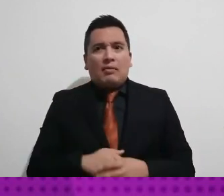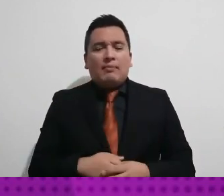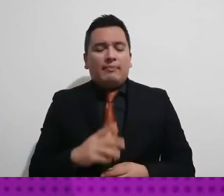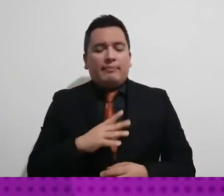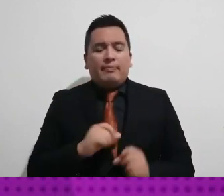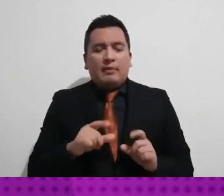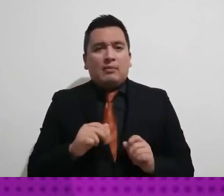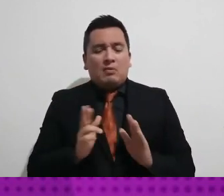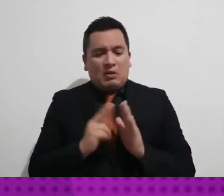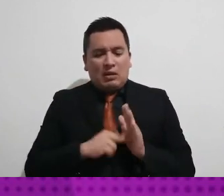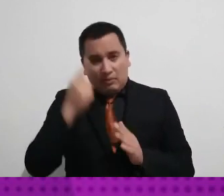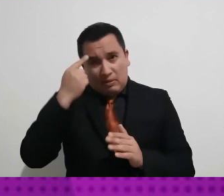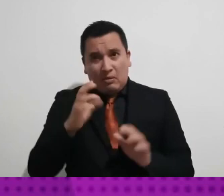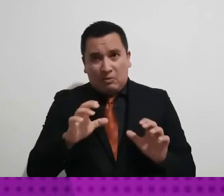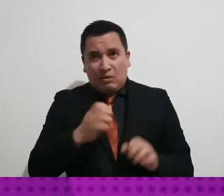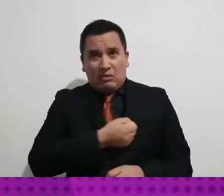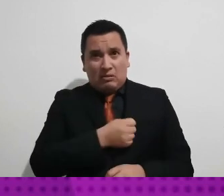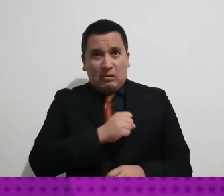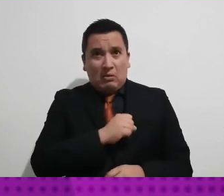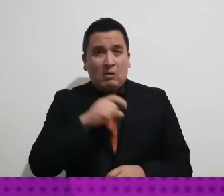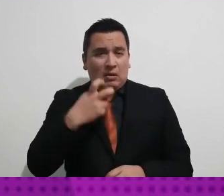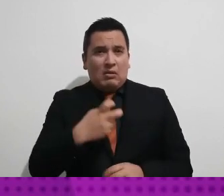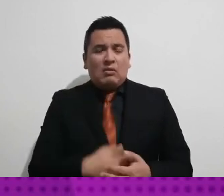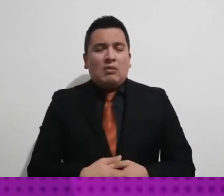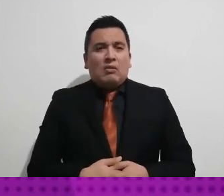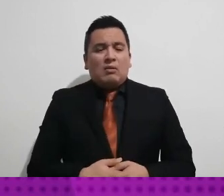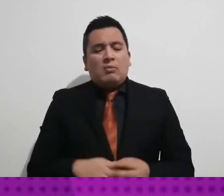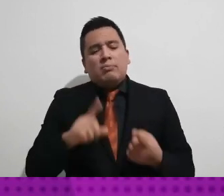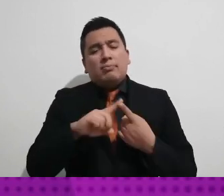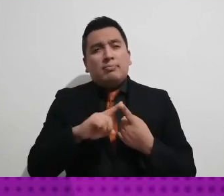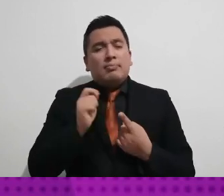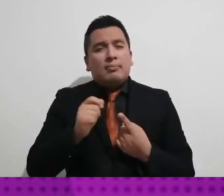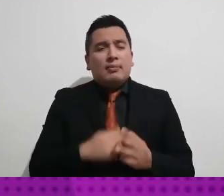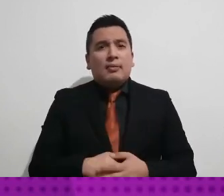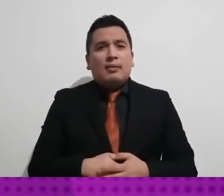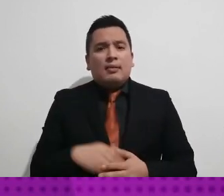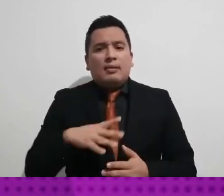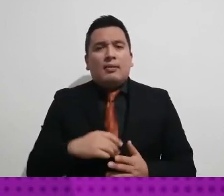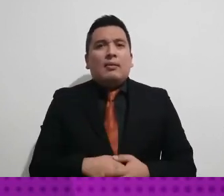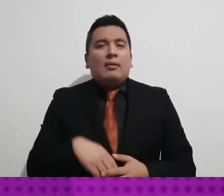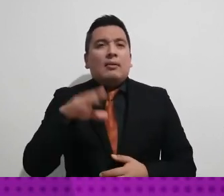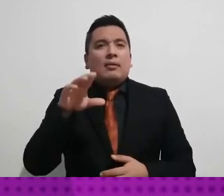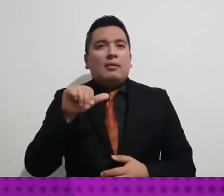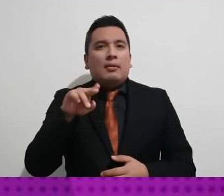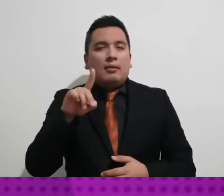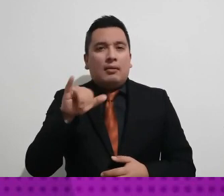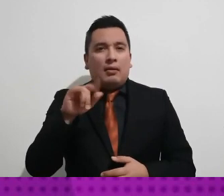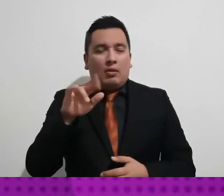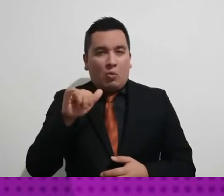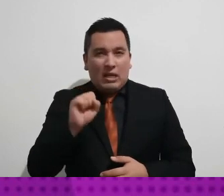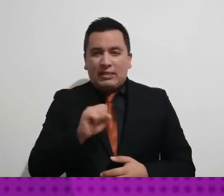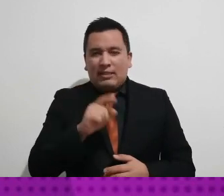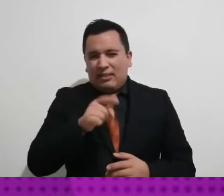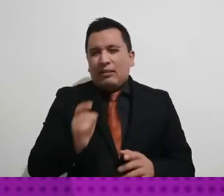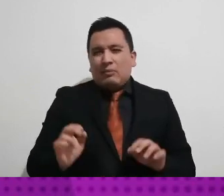y también implementar protocolos de seguridad sanitaria en esas actividades. La primera de ellas fue pues el registro de las